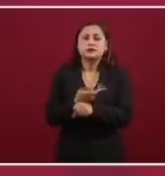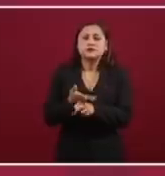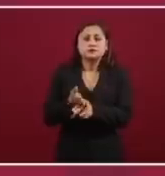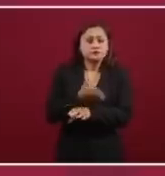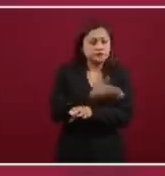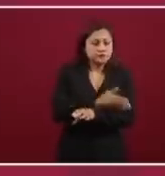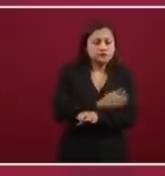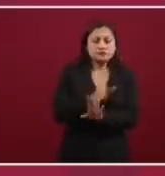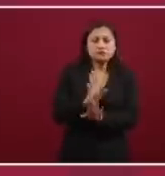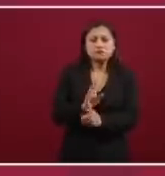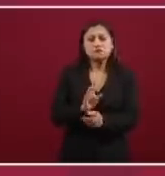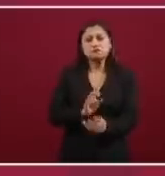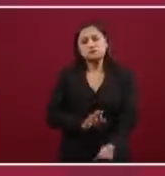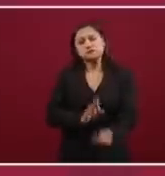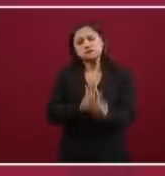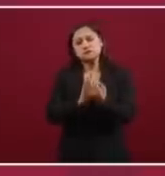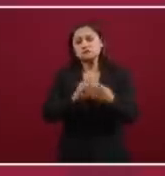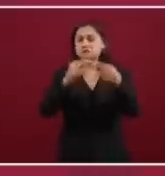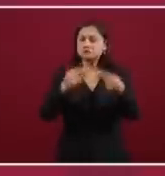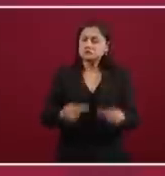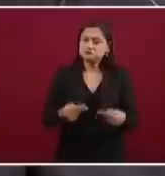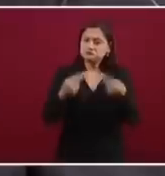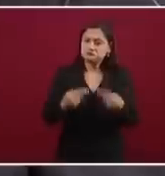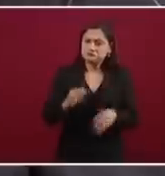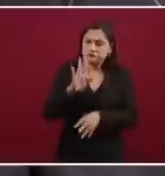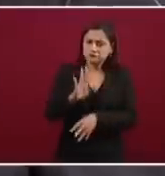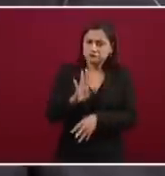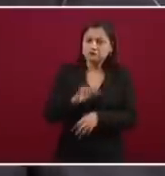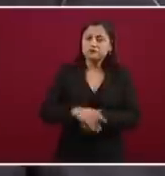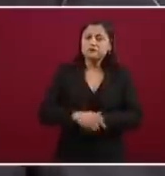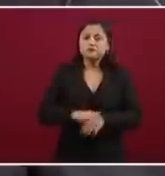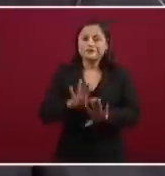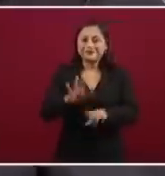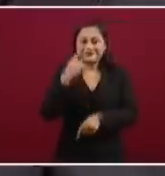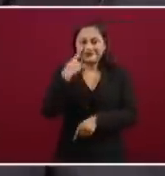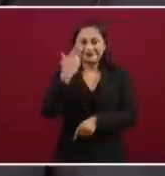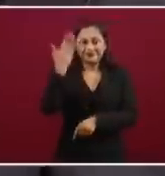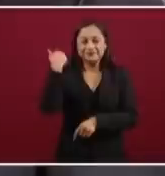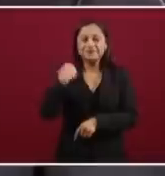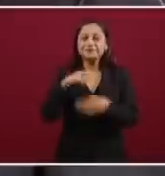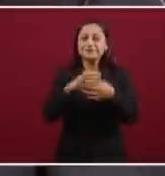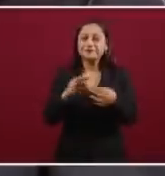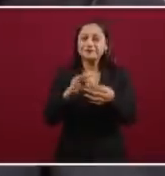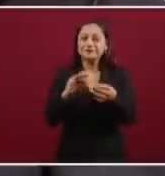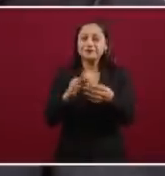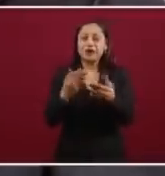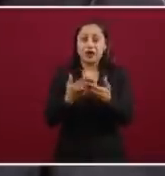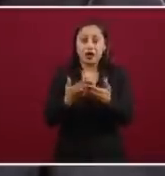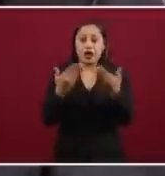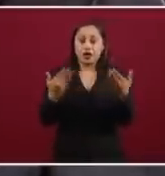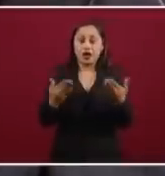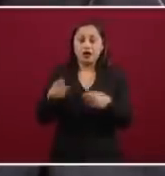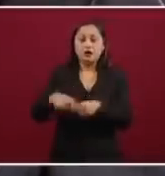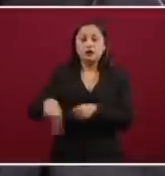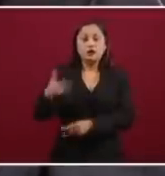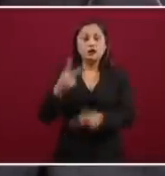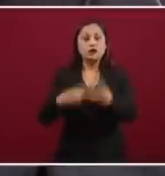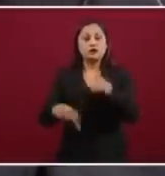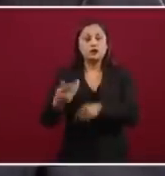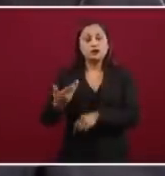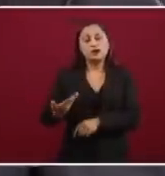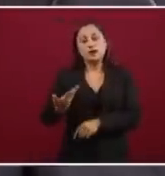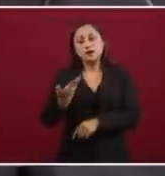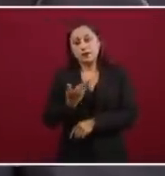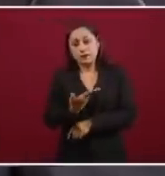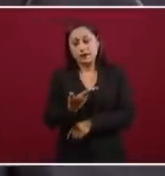les decía yo de que ahora, por ejemplo, están pidiendo que